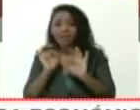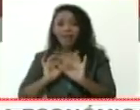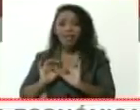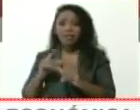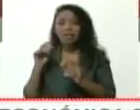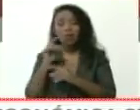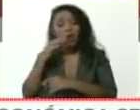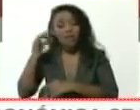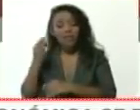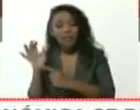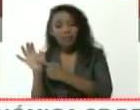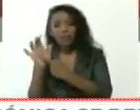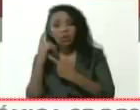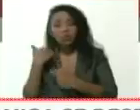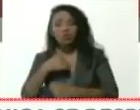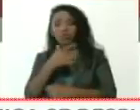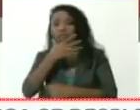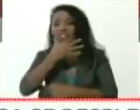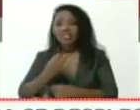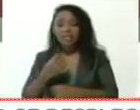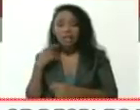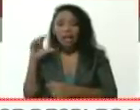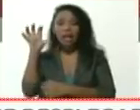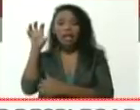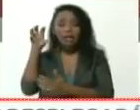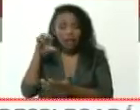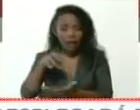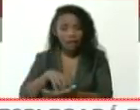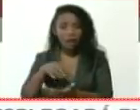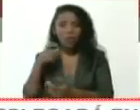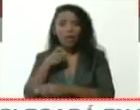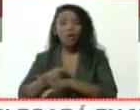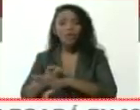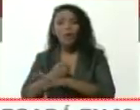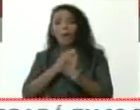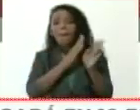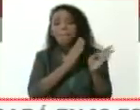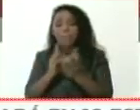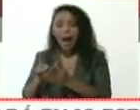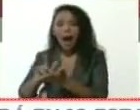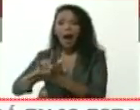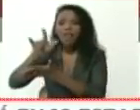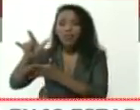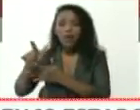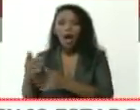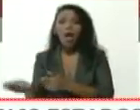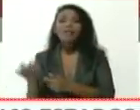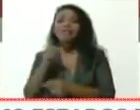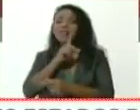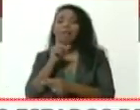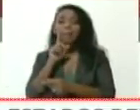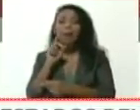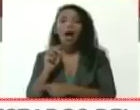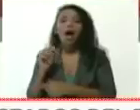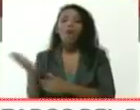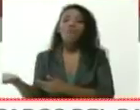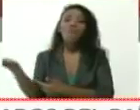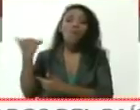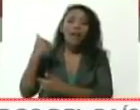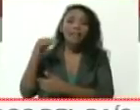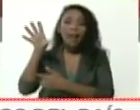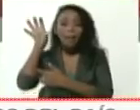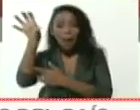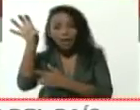solo del que estamos facilitando desde el Estado, desde el gobierno, con un plan, con aviones, se llama Vuelta a la Patria. En Lima tenemos una